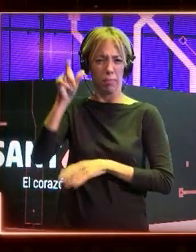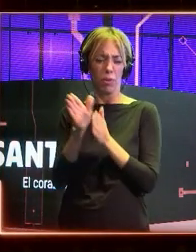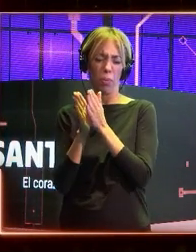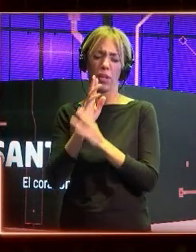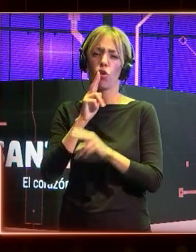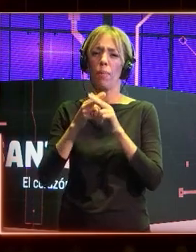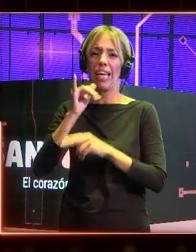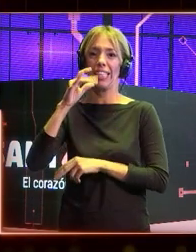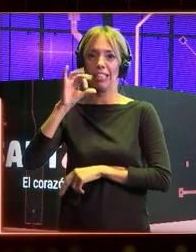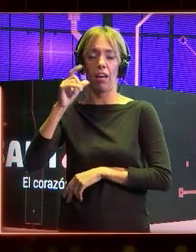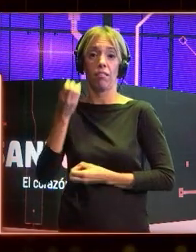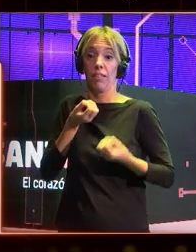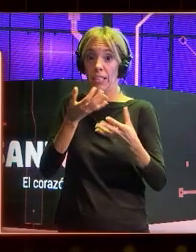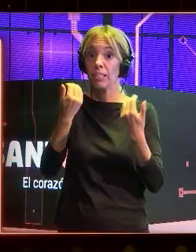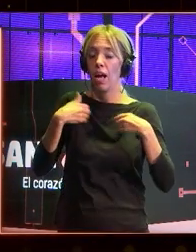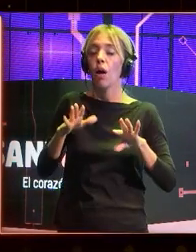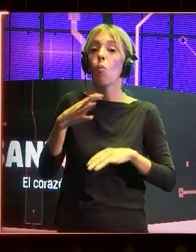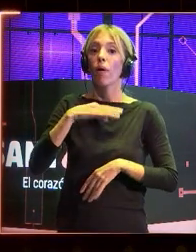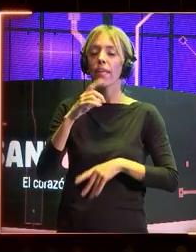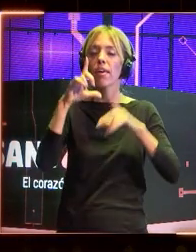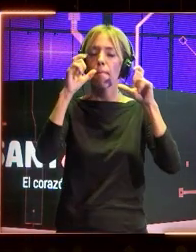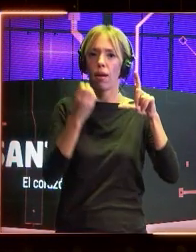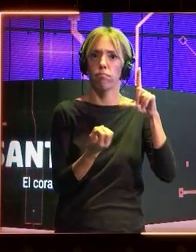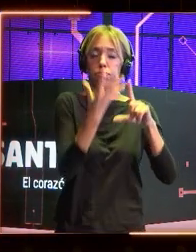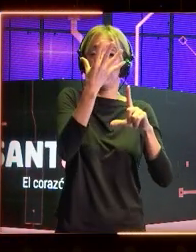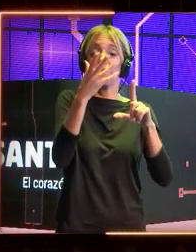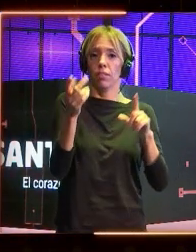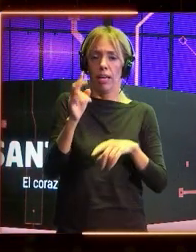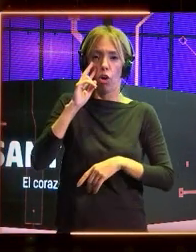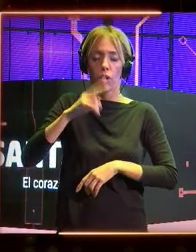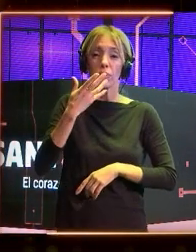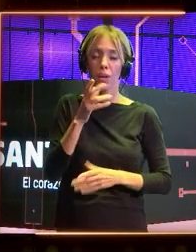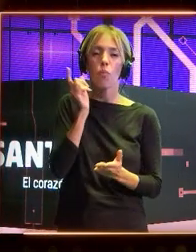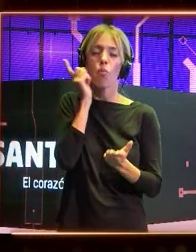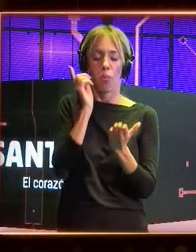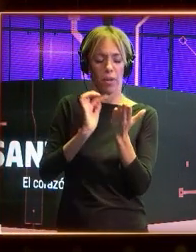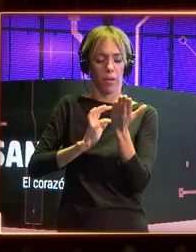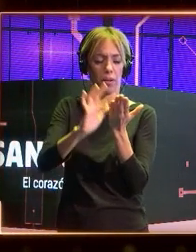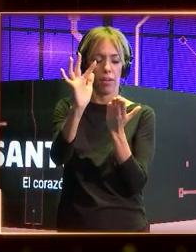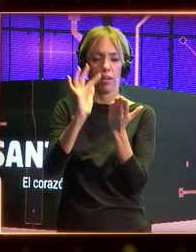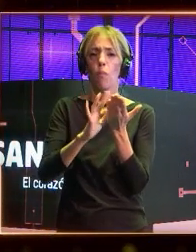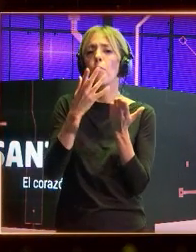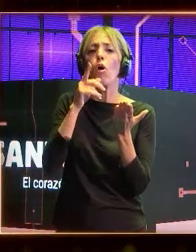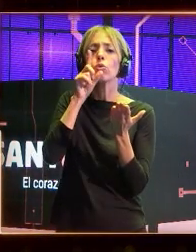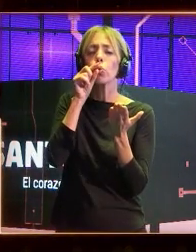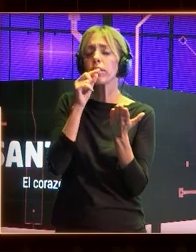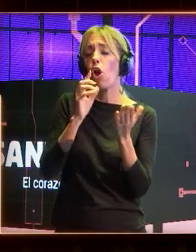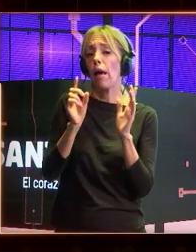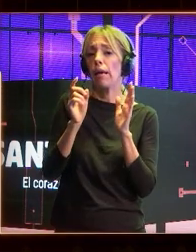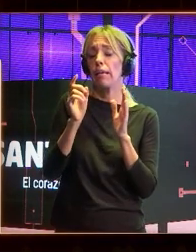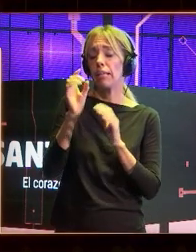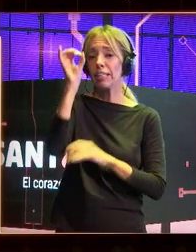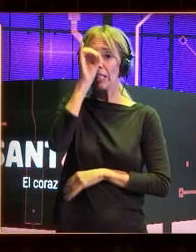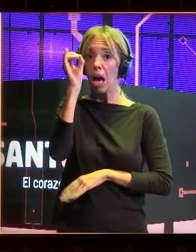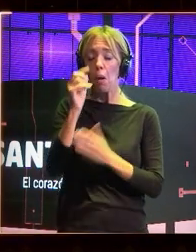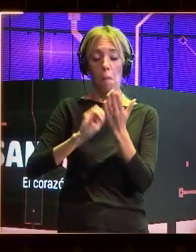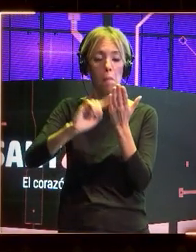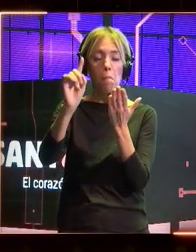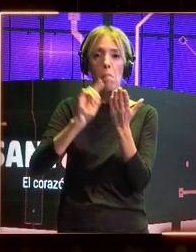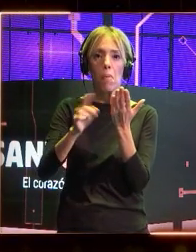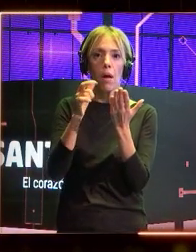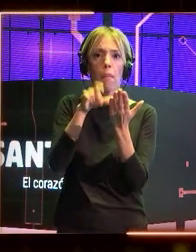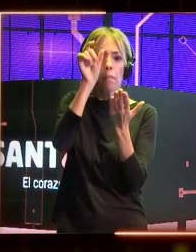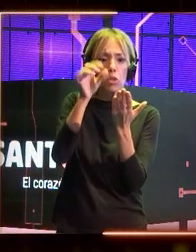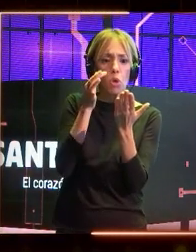generar una imagen que lo reconocemos si la vemos en nuestro móvil y estamos así pasando en Twitter o en instagram no sabemos identificar que es una